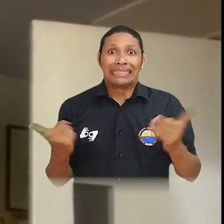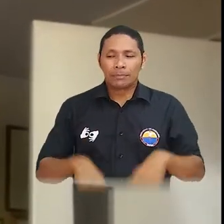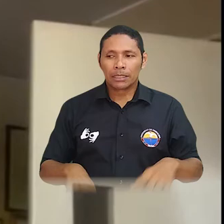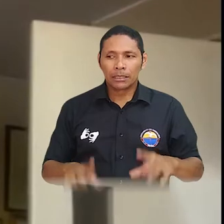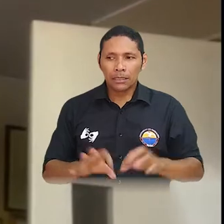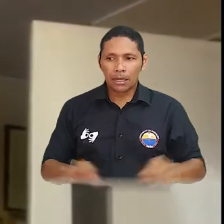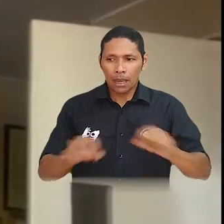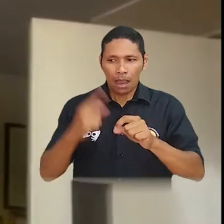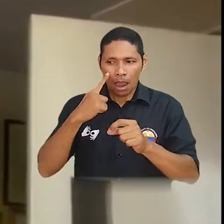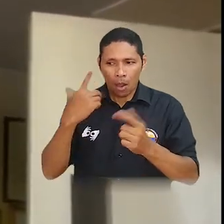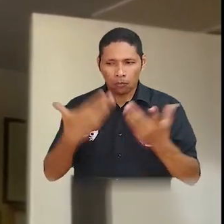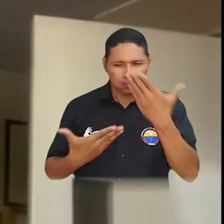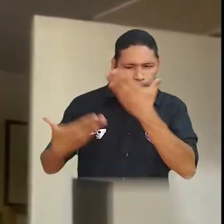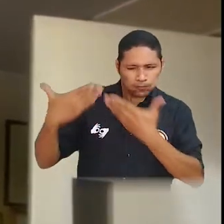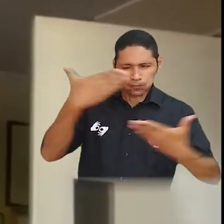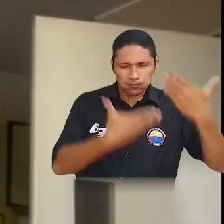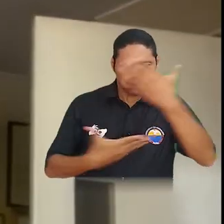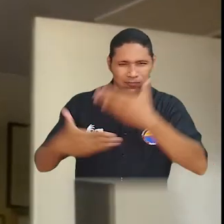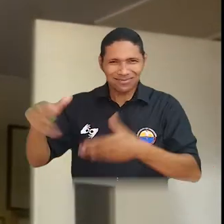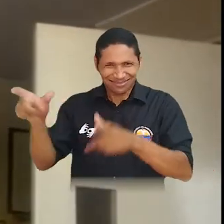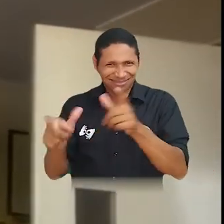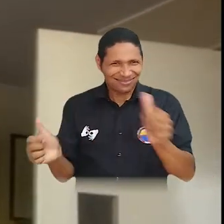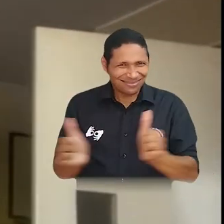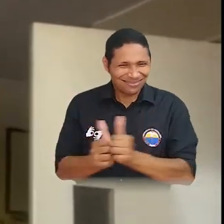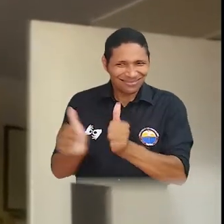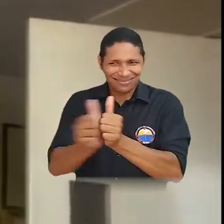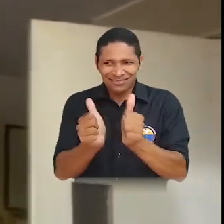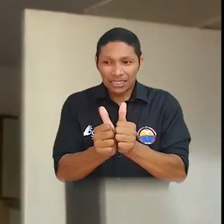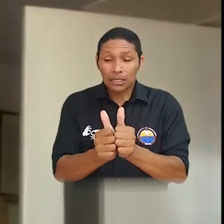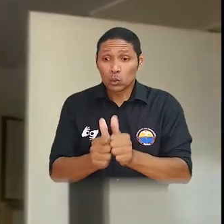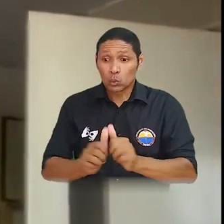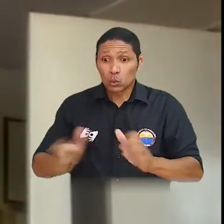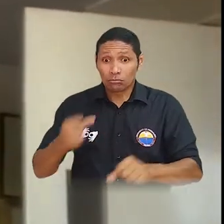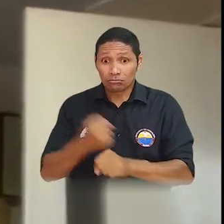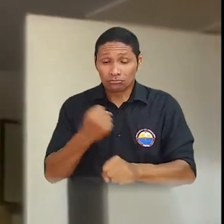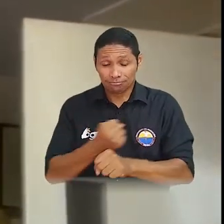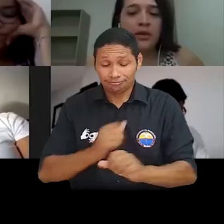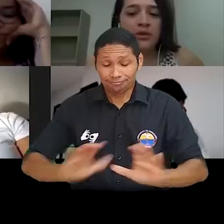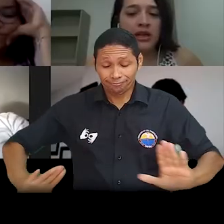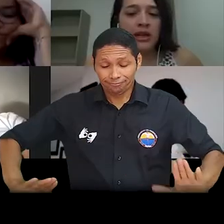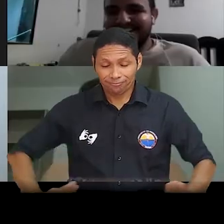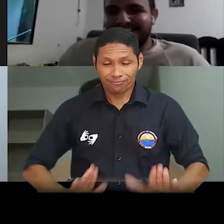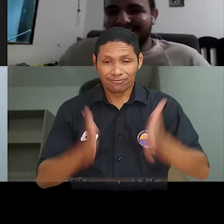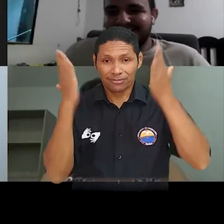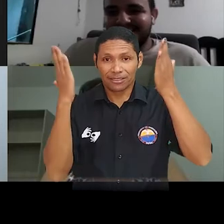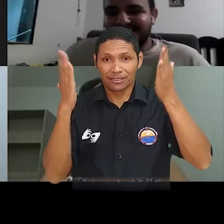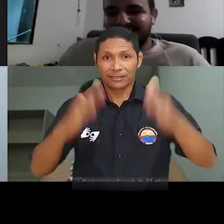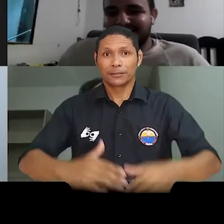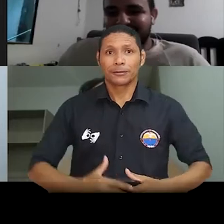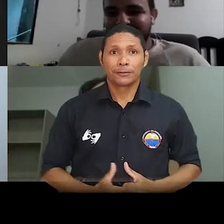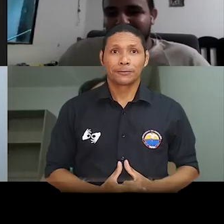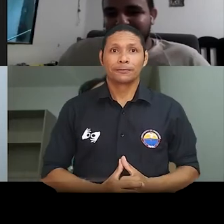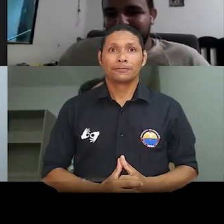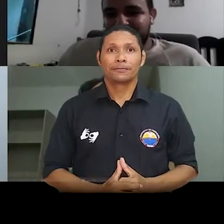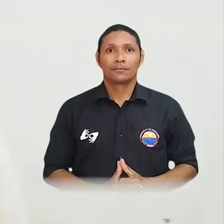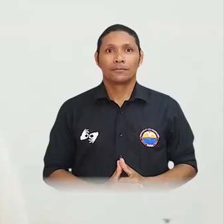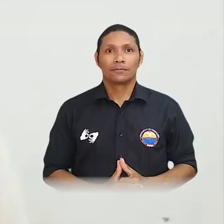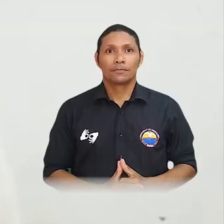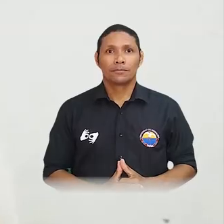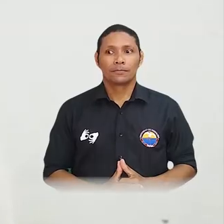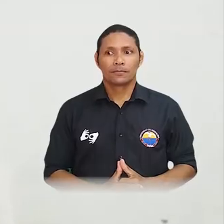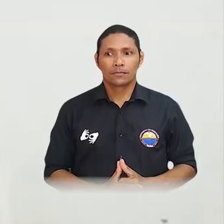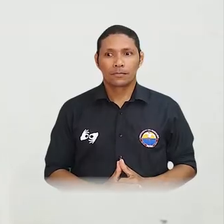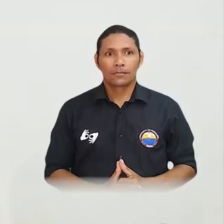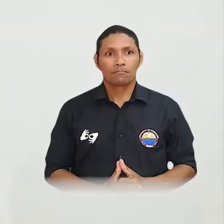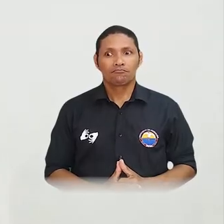la valoración conjunta de los compañeros para mejorar el trabajo de cada participante. El taller de